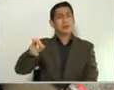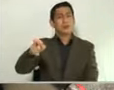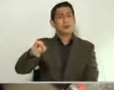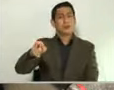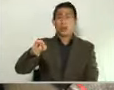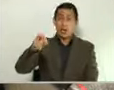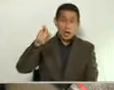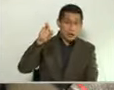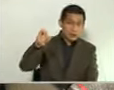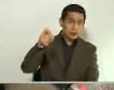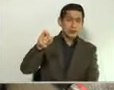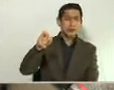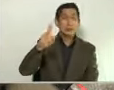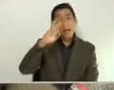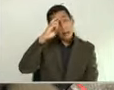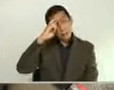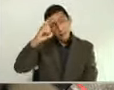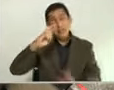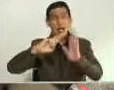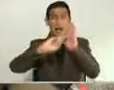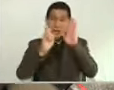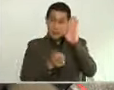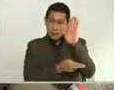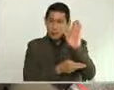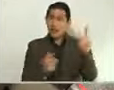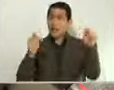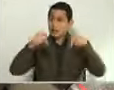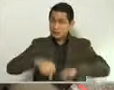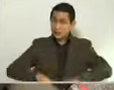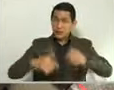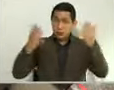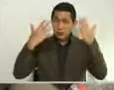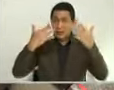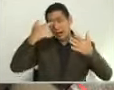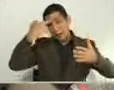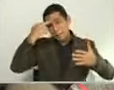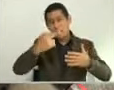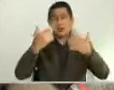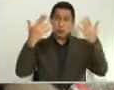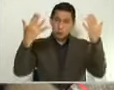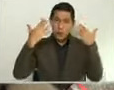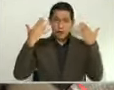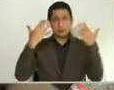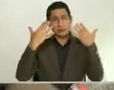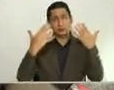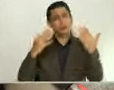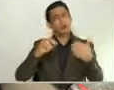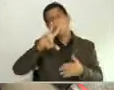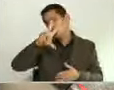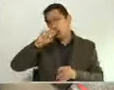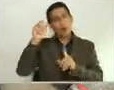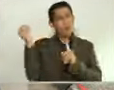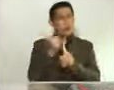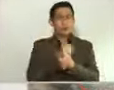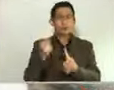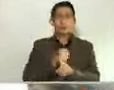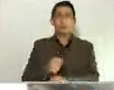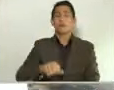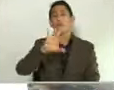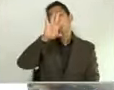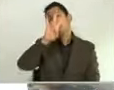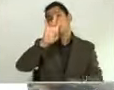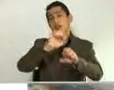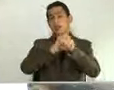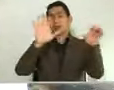aquí obedecen las reglas. Respetan a la ciudad, respetan a Guayaquil, cuidan a Guayaquil y no la agreden. Son las 7 de la